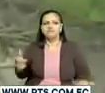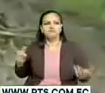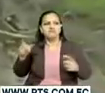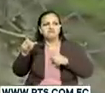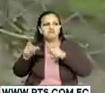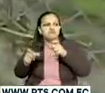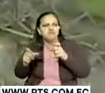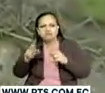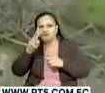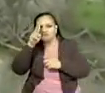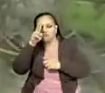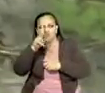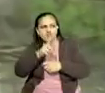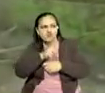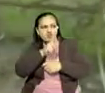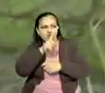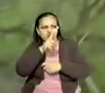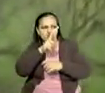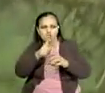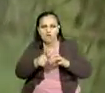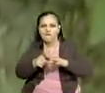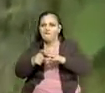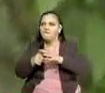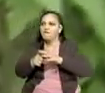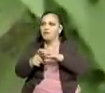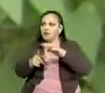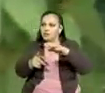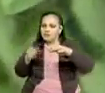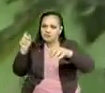plásticos y unas mallas, y por ahí ingresan y salen.